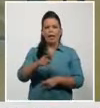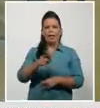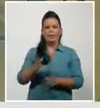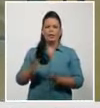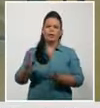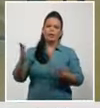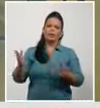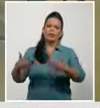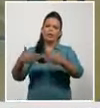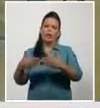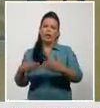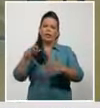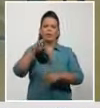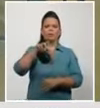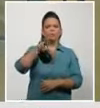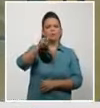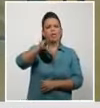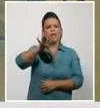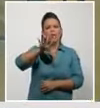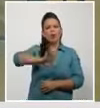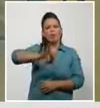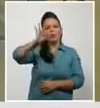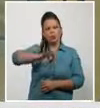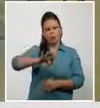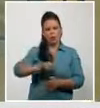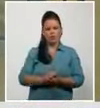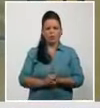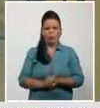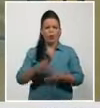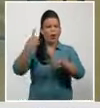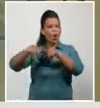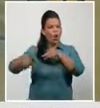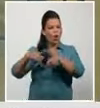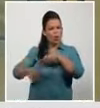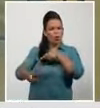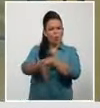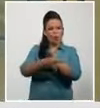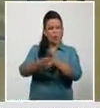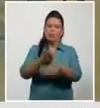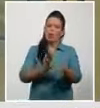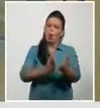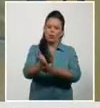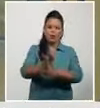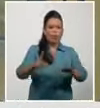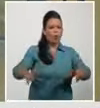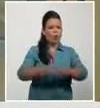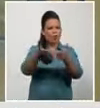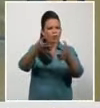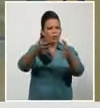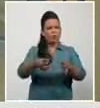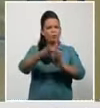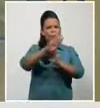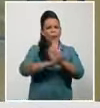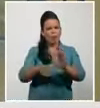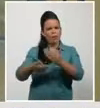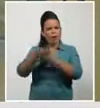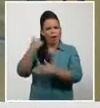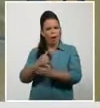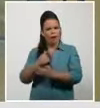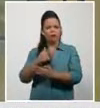la COVID-19 mantienen todas las medidas de seguridad y el cumplimiento de los protocolos sanitarios en esta etapa de la